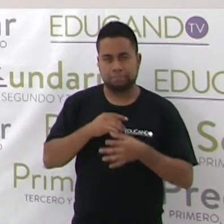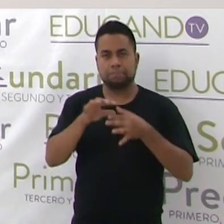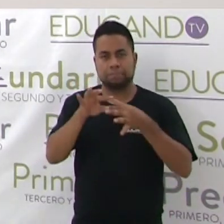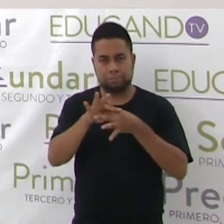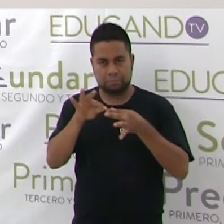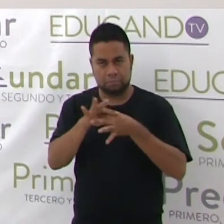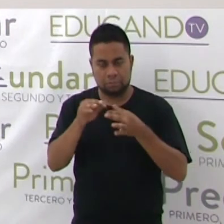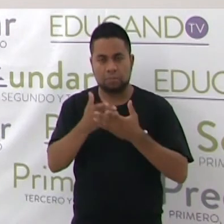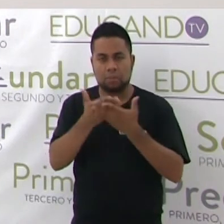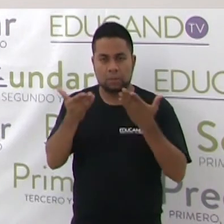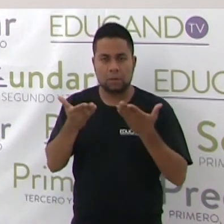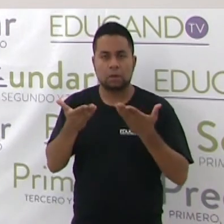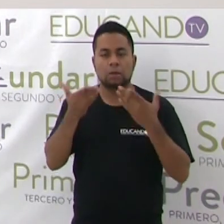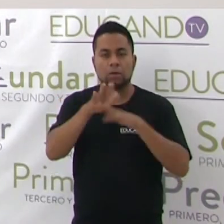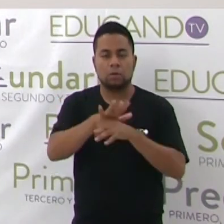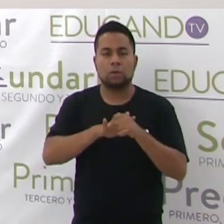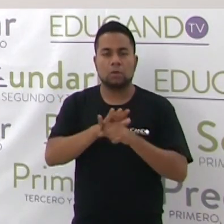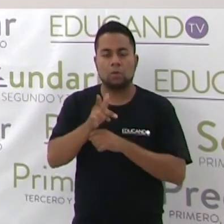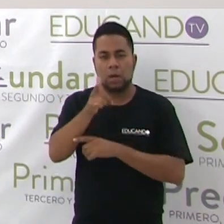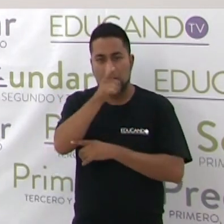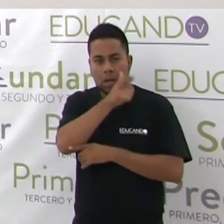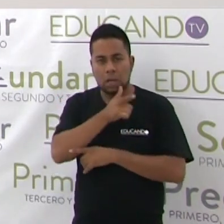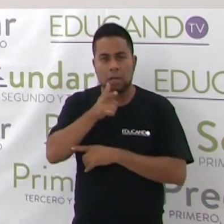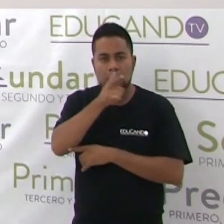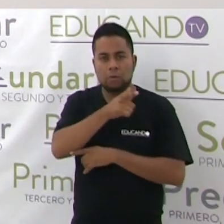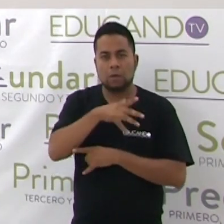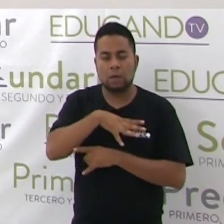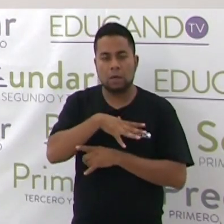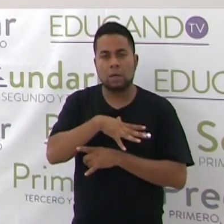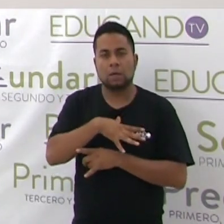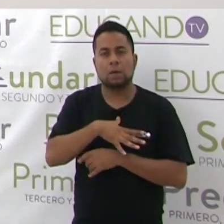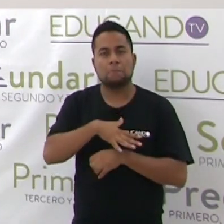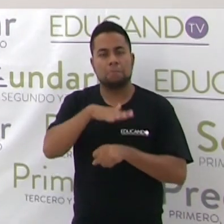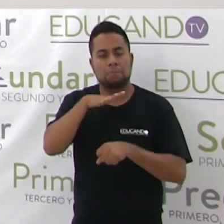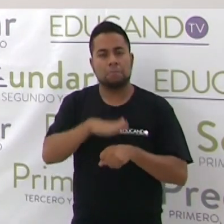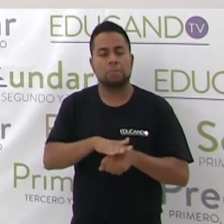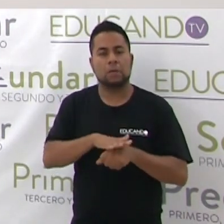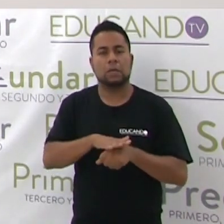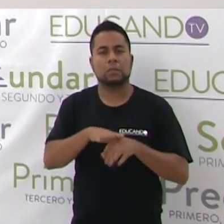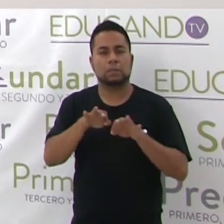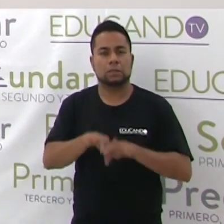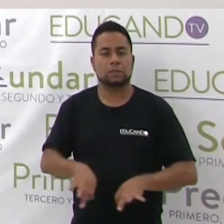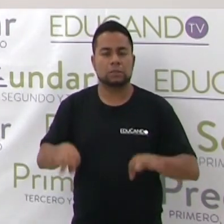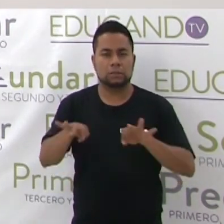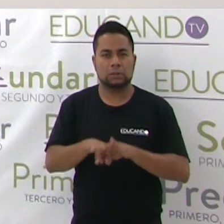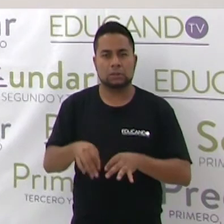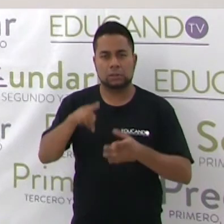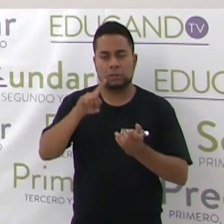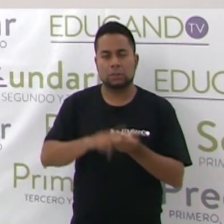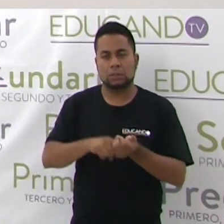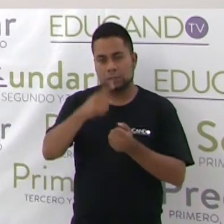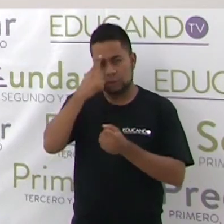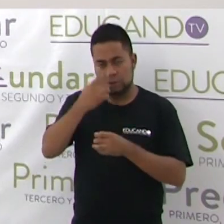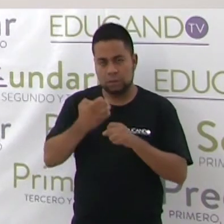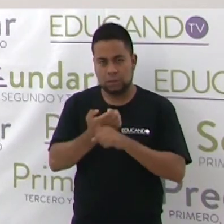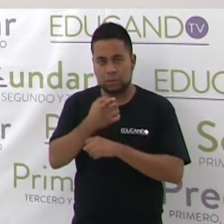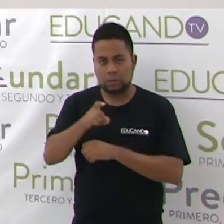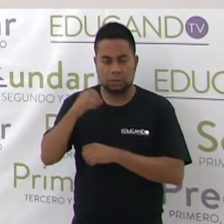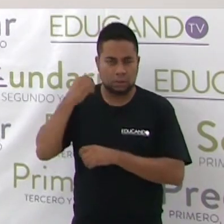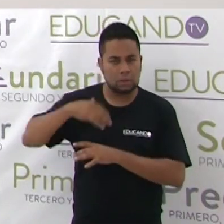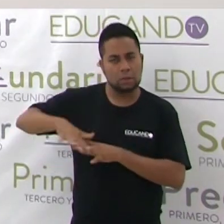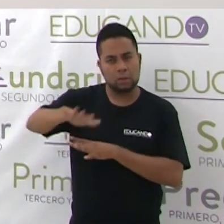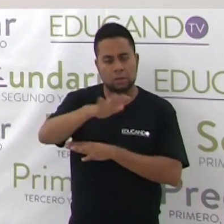ahora de una de las lenguas que tiene más influencia dentro de nuestro